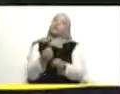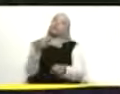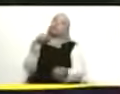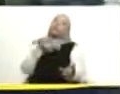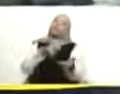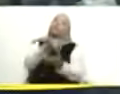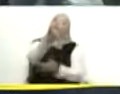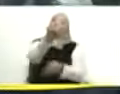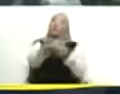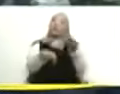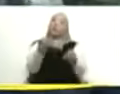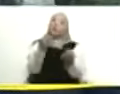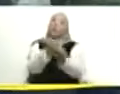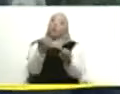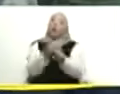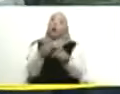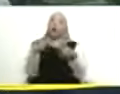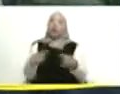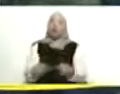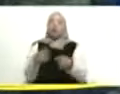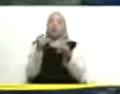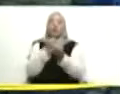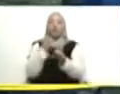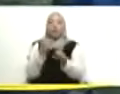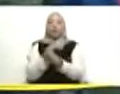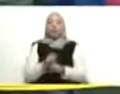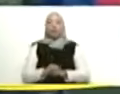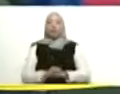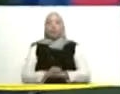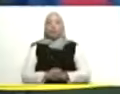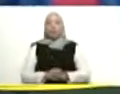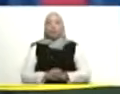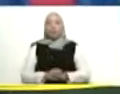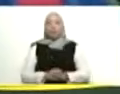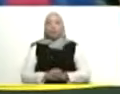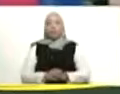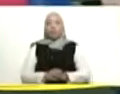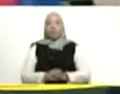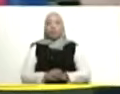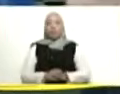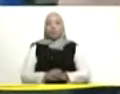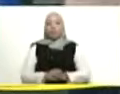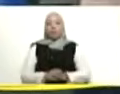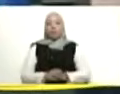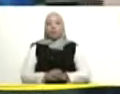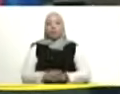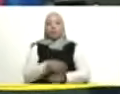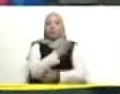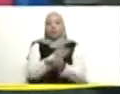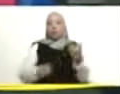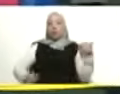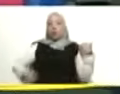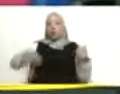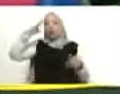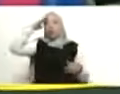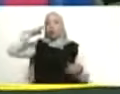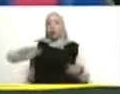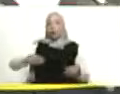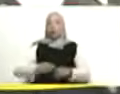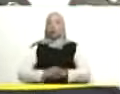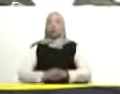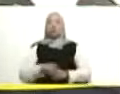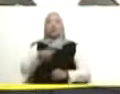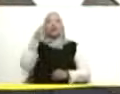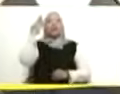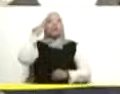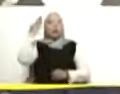es una plataforma de lanzamiento de misiles antitanque que la teníamos allí y fue recuperada por el ejército bolivariano. Correcto. Mi comandante, usted sabe